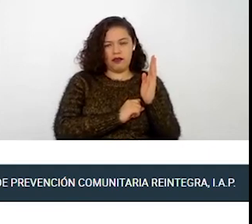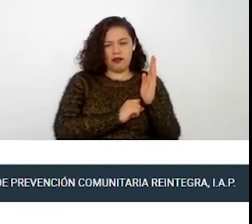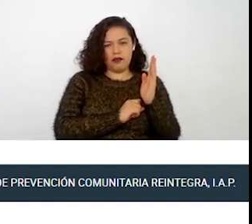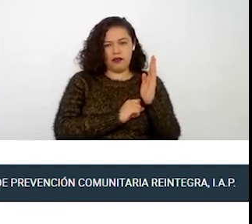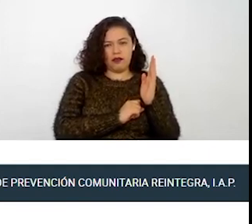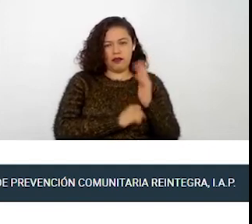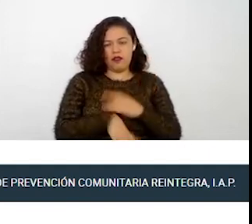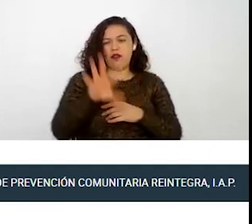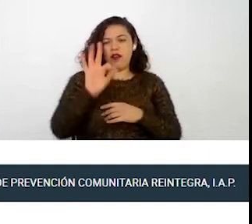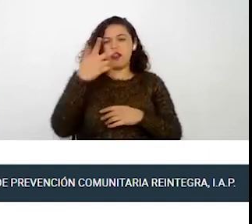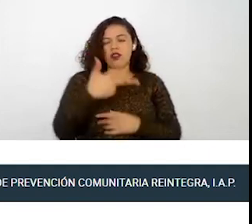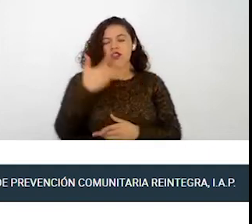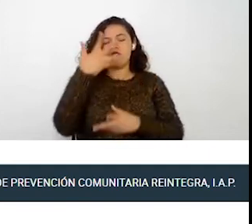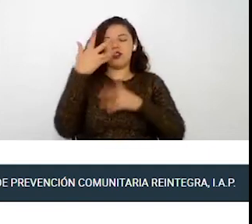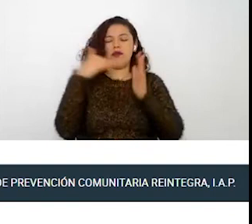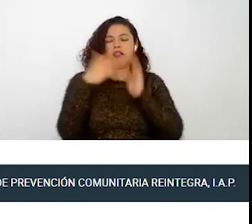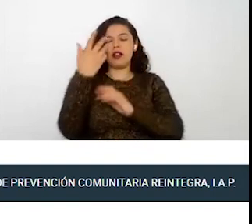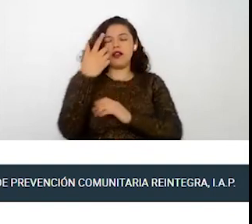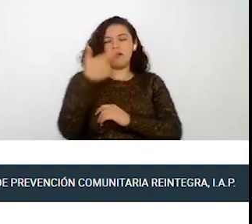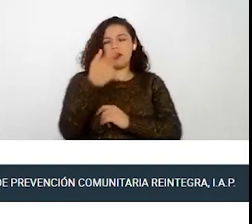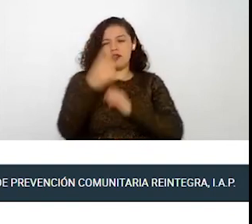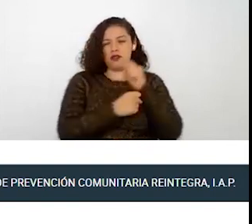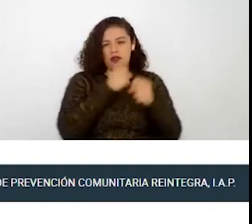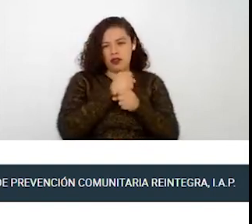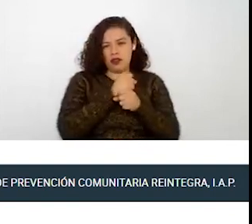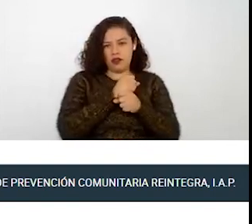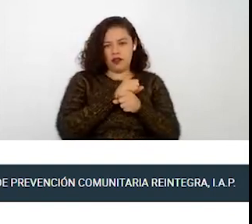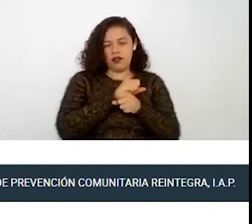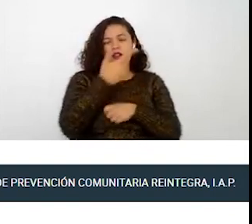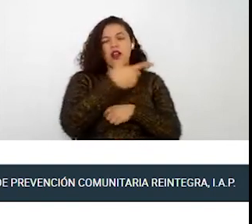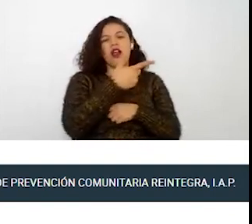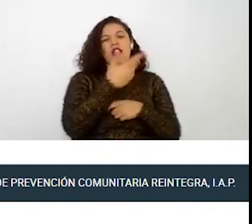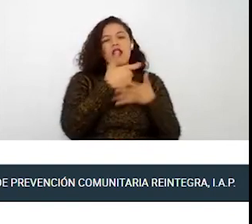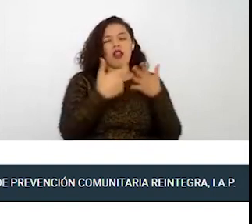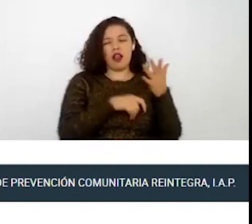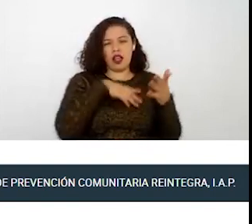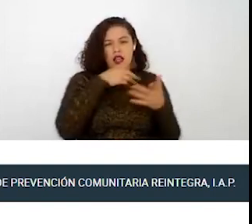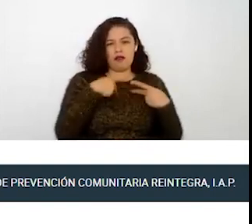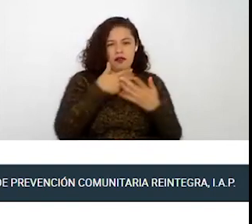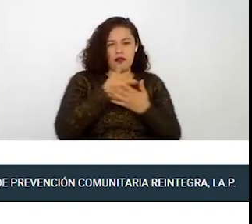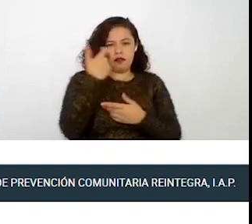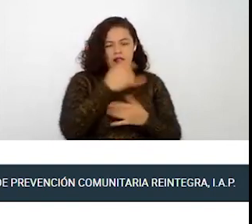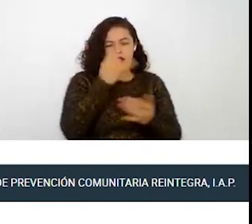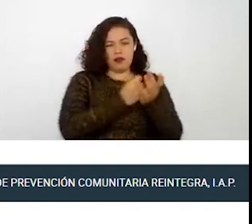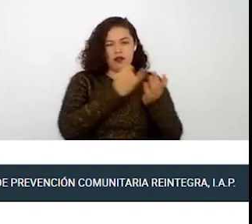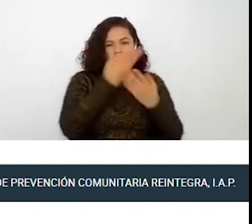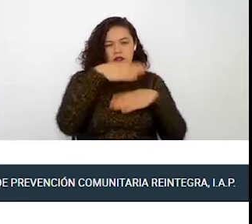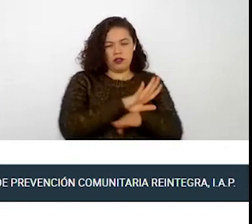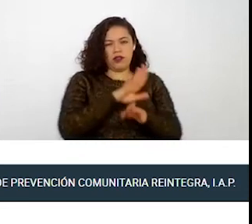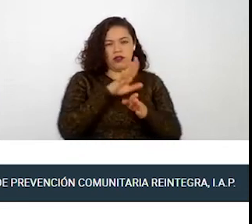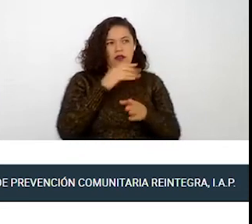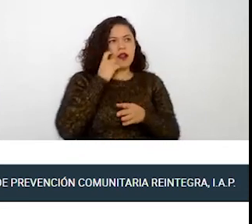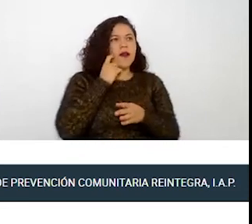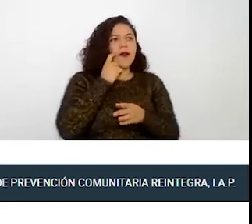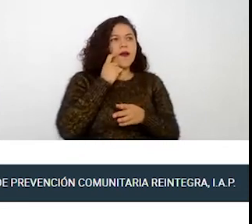y a 48 mil pesos anuales y otra que otra cuenta voy a Pues tengo sueldo voy a ver mi impuesto sobre nómina a ver si me dan la